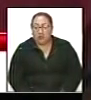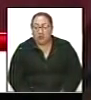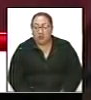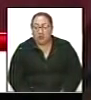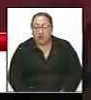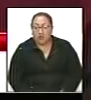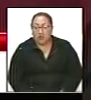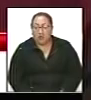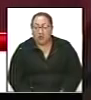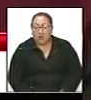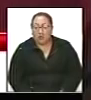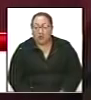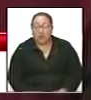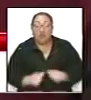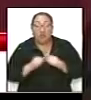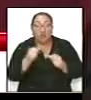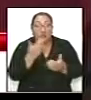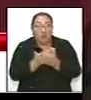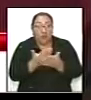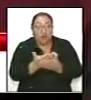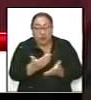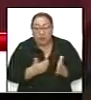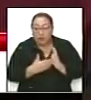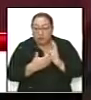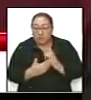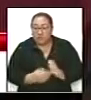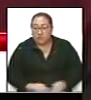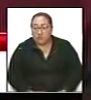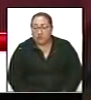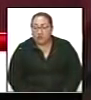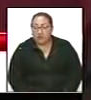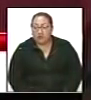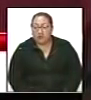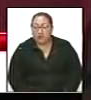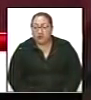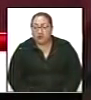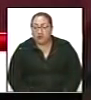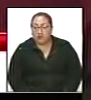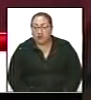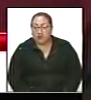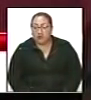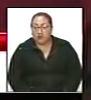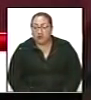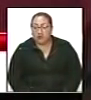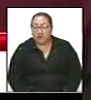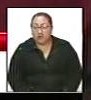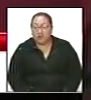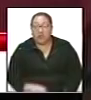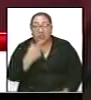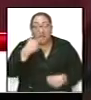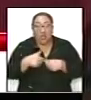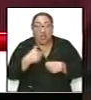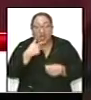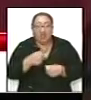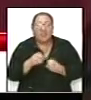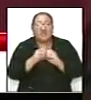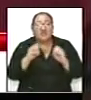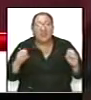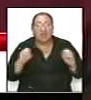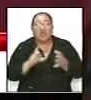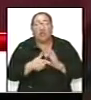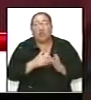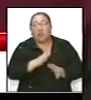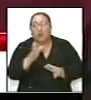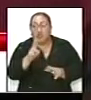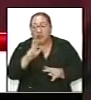Siguiendo el requerimiento acusatorio y con las pruebas que hemos presentado, en gasolina sería cero y como había señalado ya,